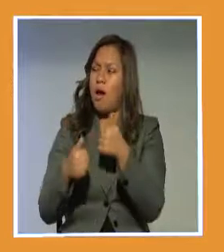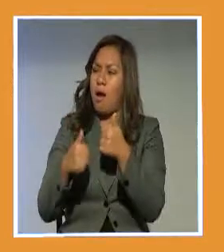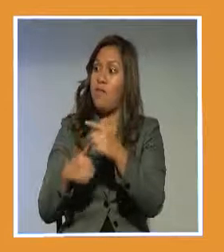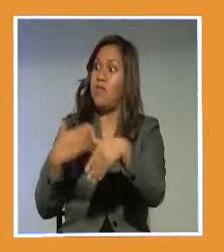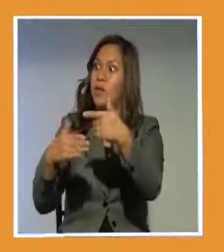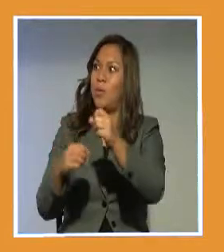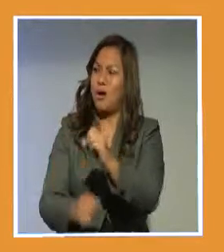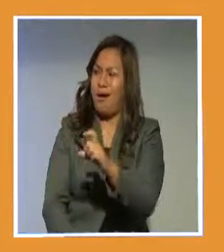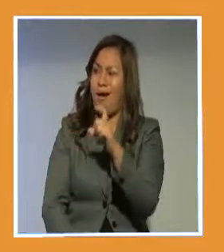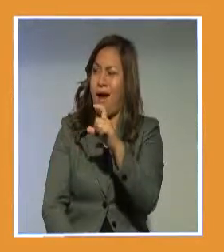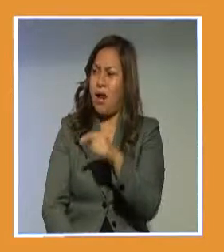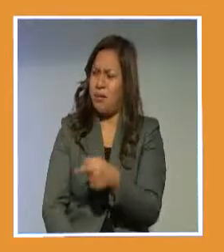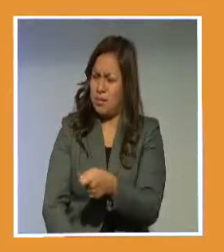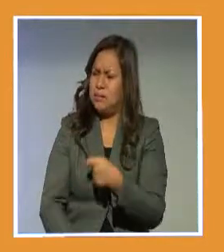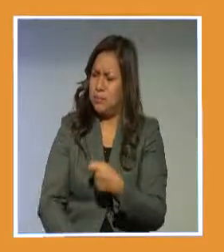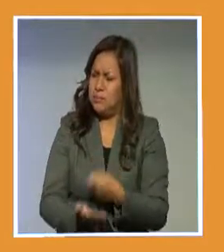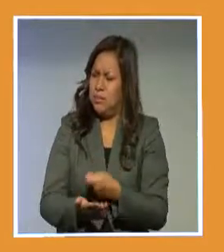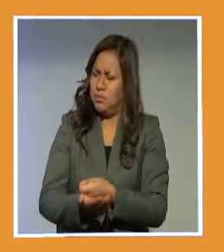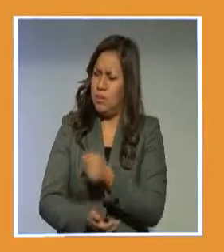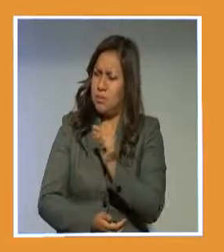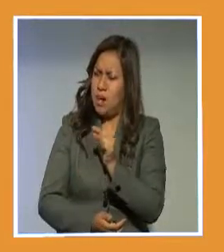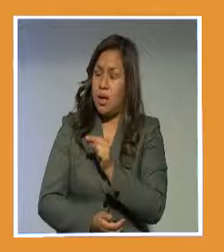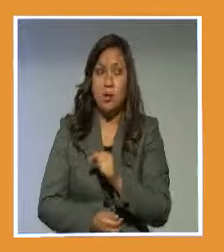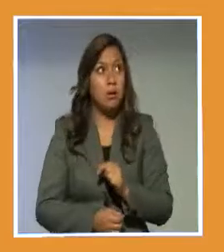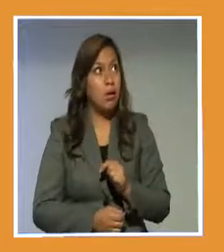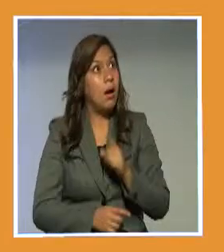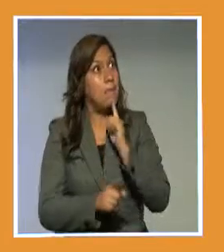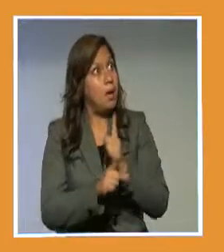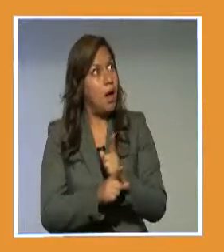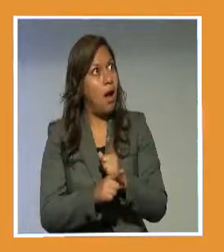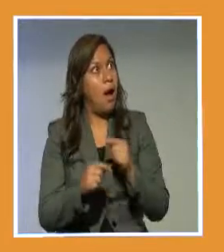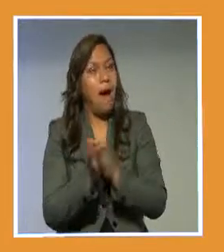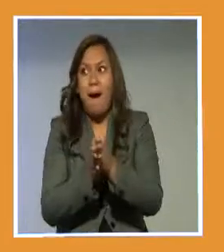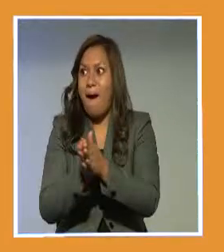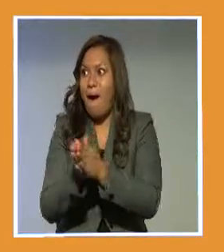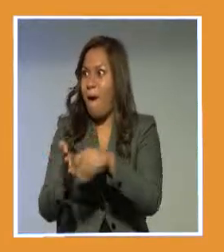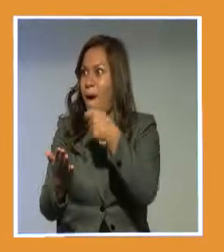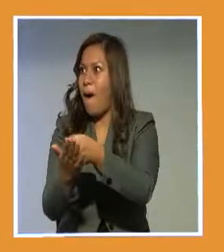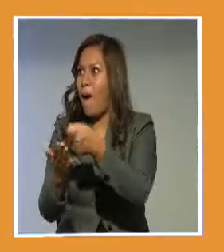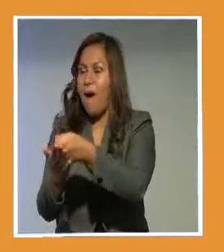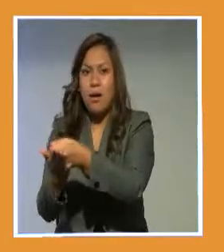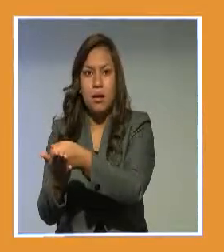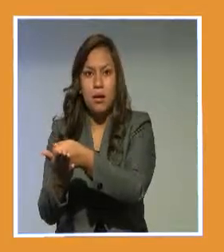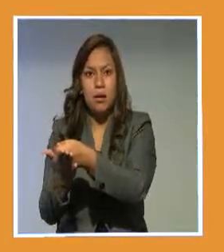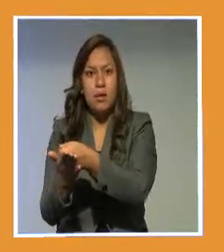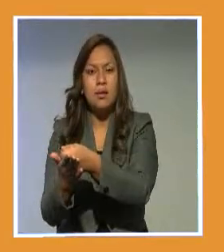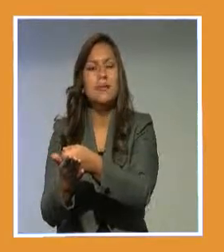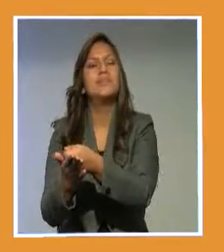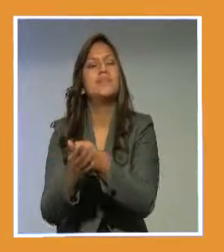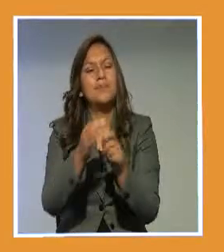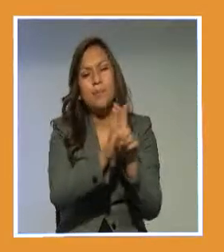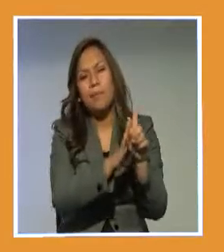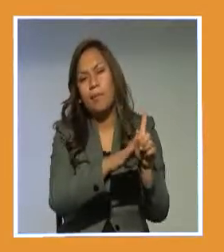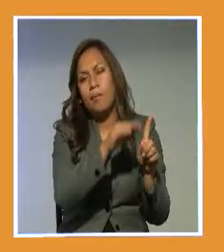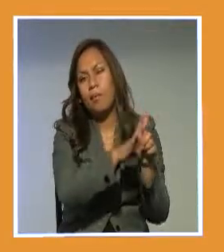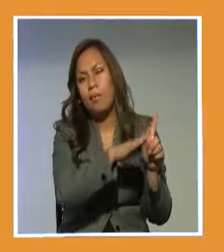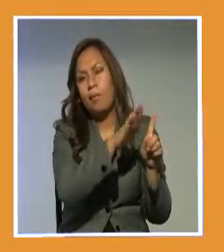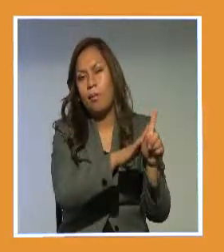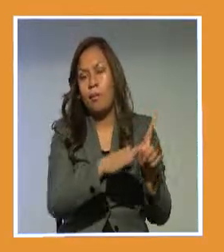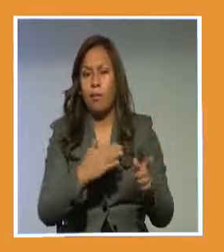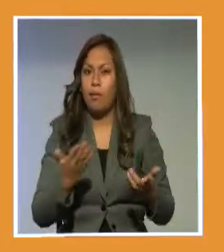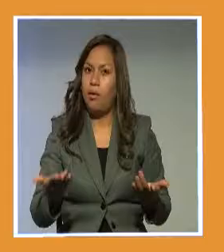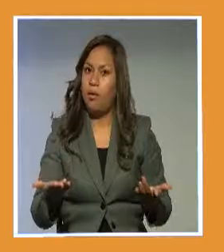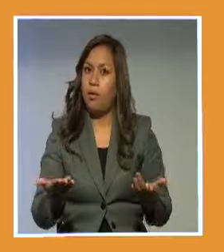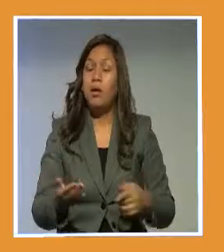costar 500 veces más, y eso está demostrado. El Servicio de Rentas Internas nos ha hecho una serie de ejemplos